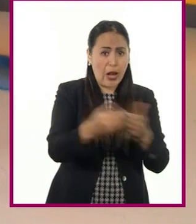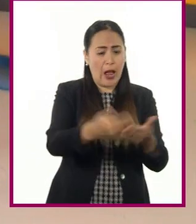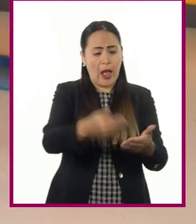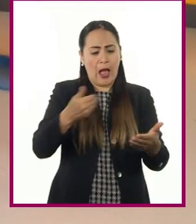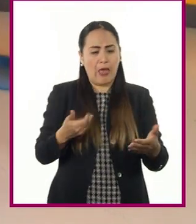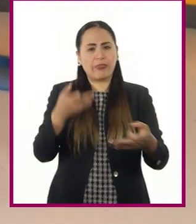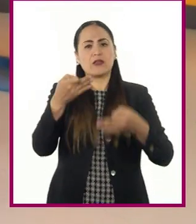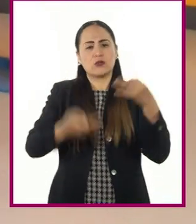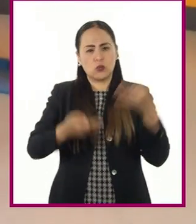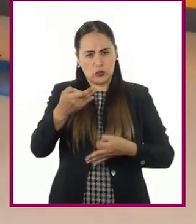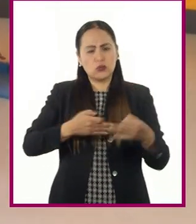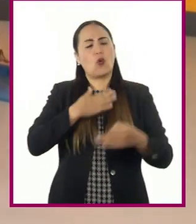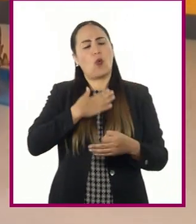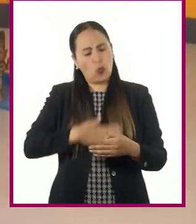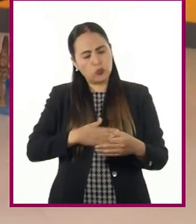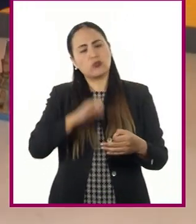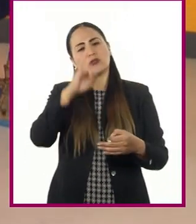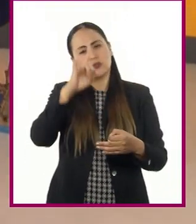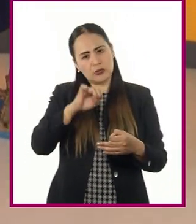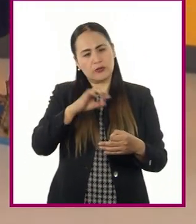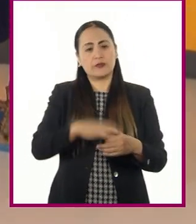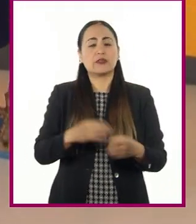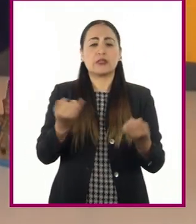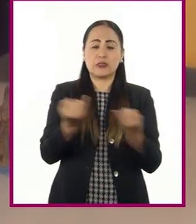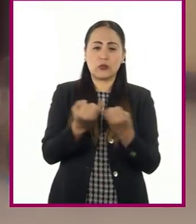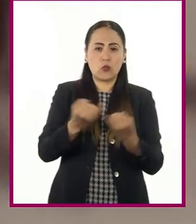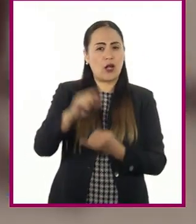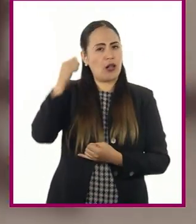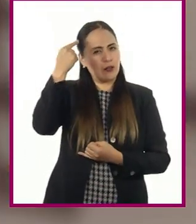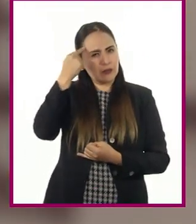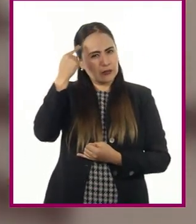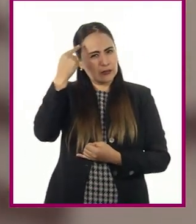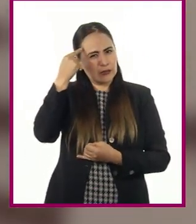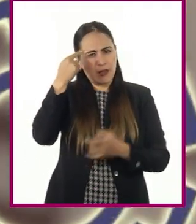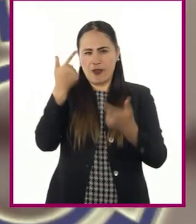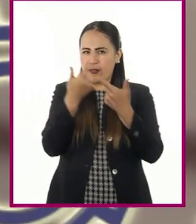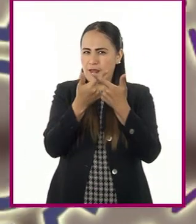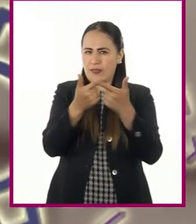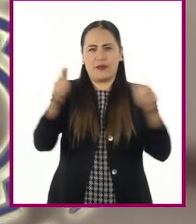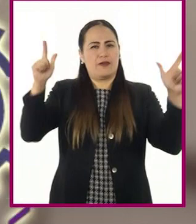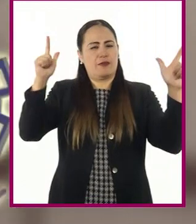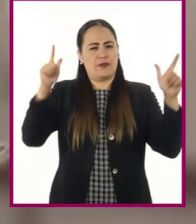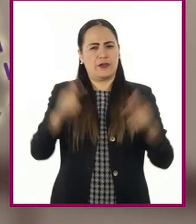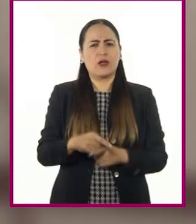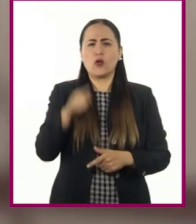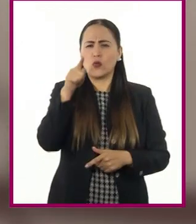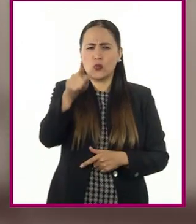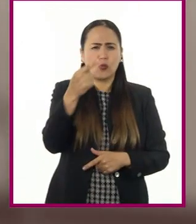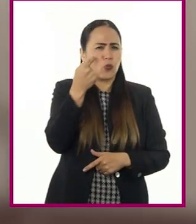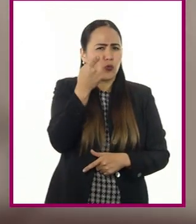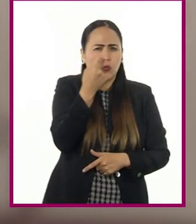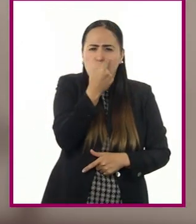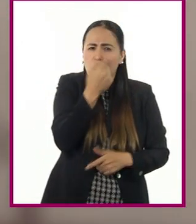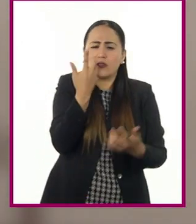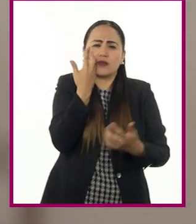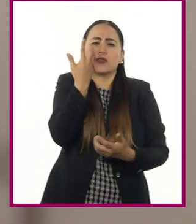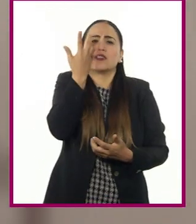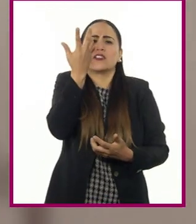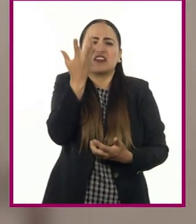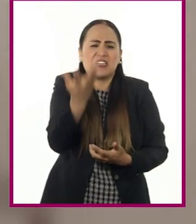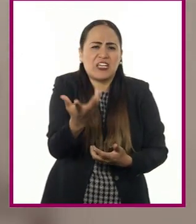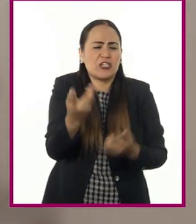justo. Libertad de pensamiento. Pensar y creer en lo que se desee sin